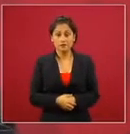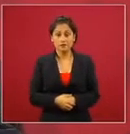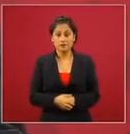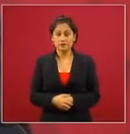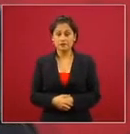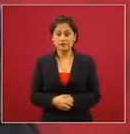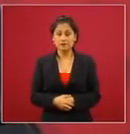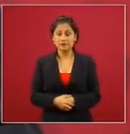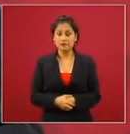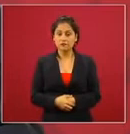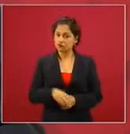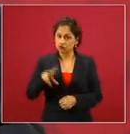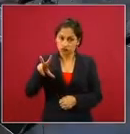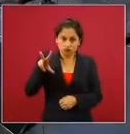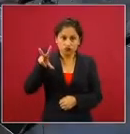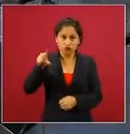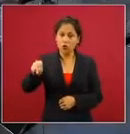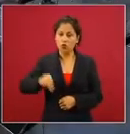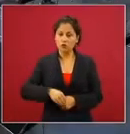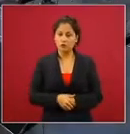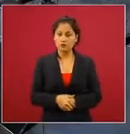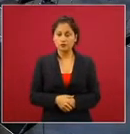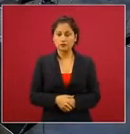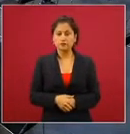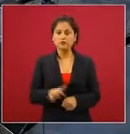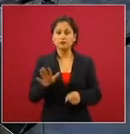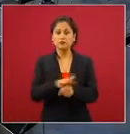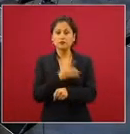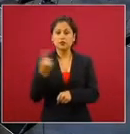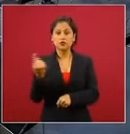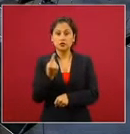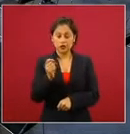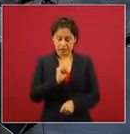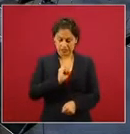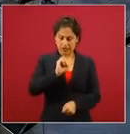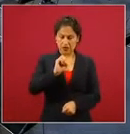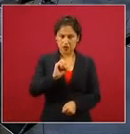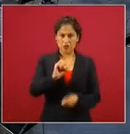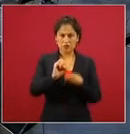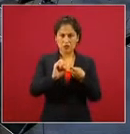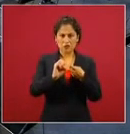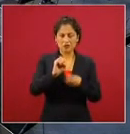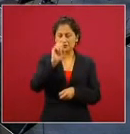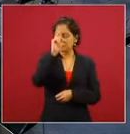No, es que el odio es lo peor que puede haber y